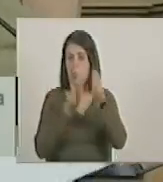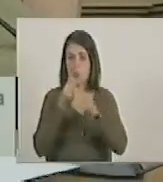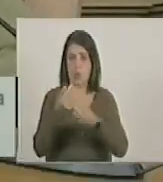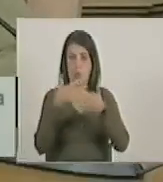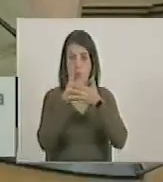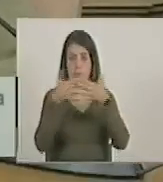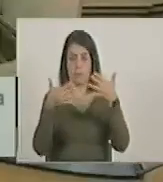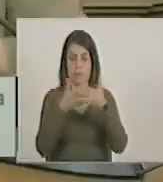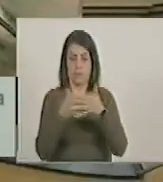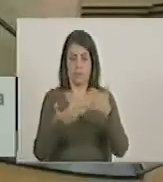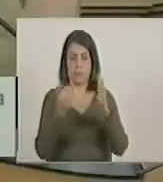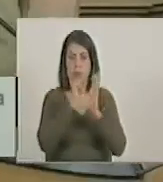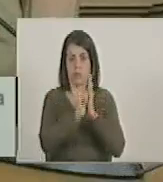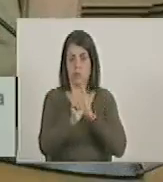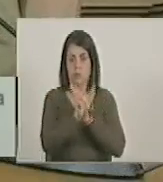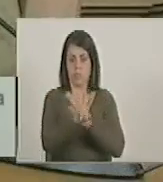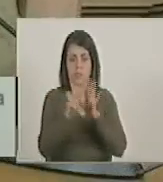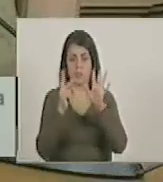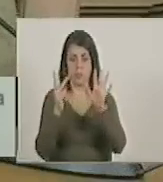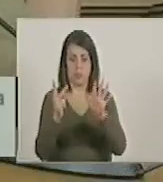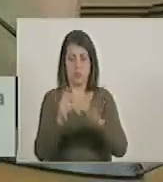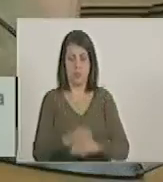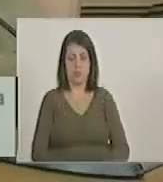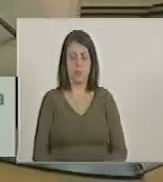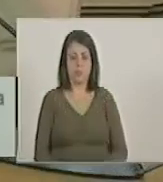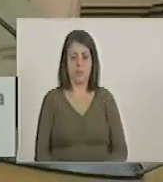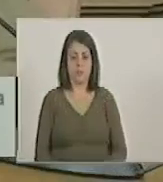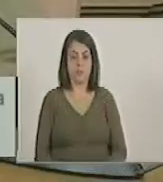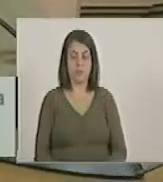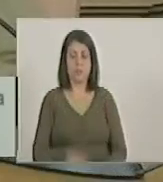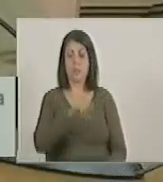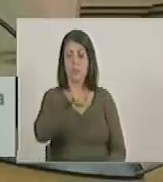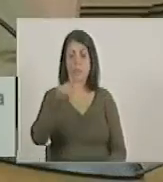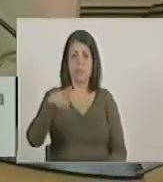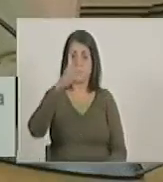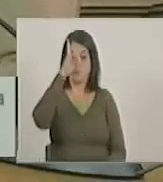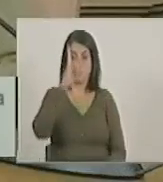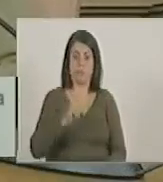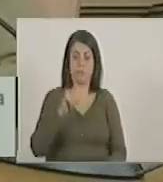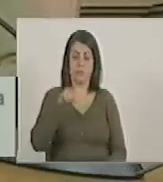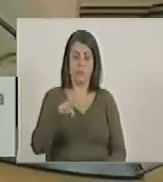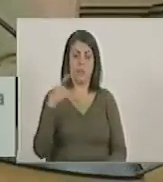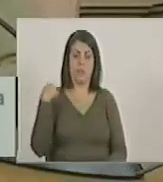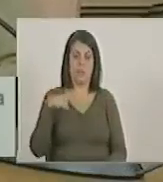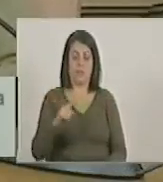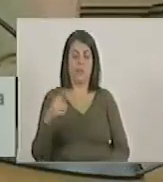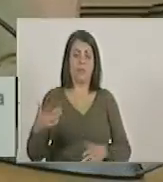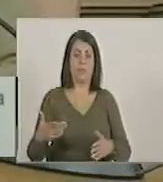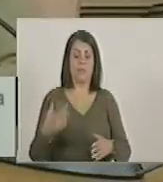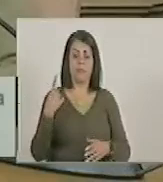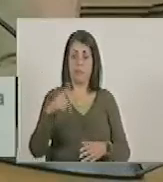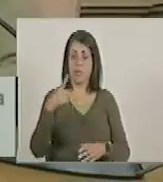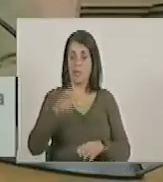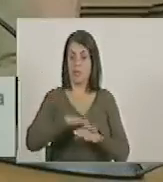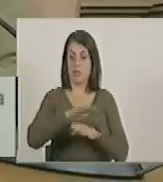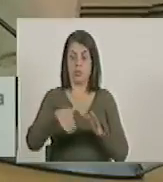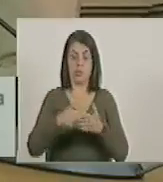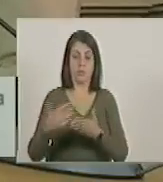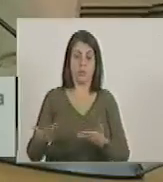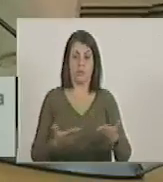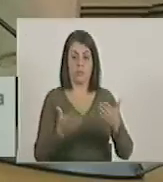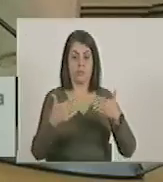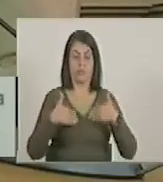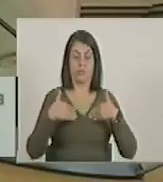en los siguientes términos. Artículo 27. Las personas con discapacidad tendrán los siguientes derechos en los servicios